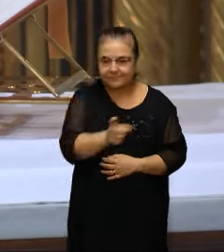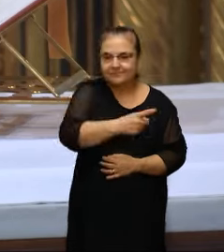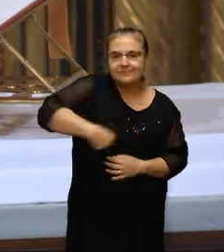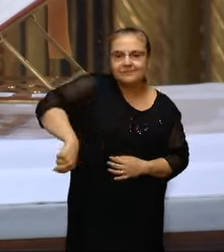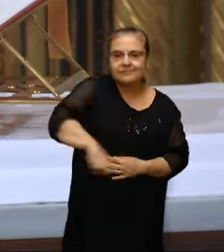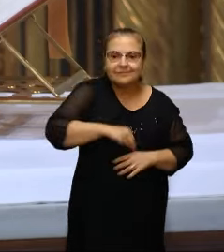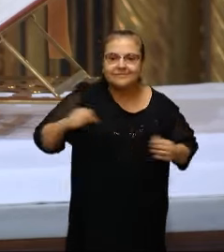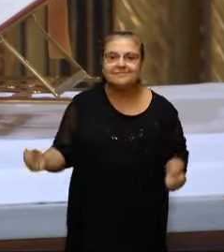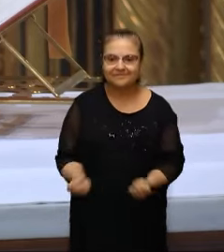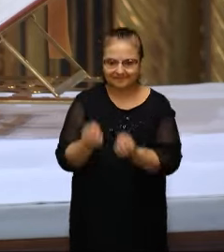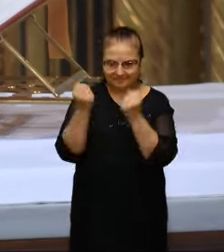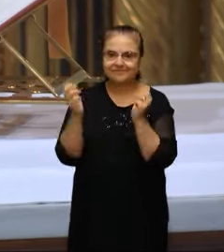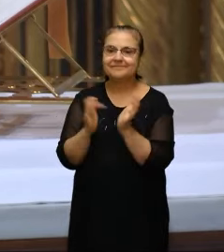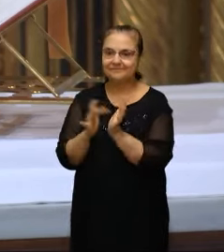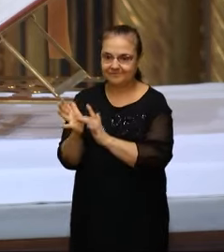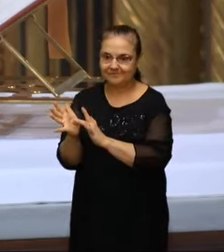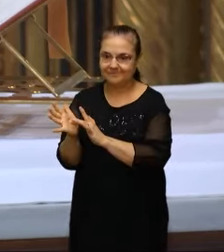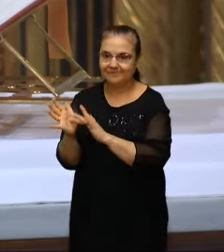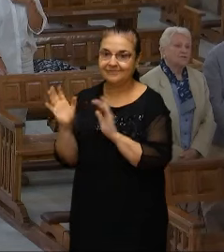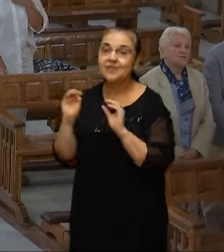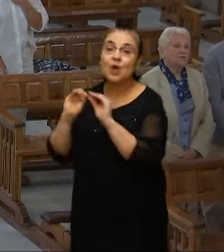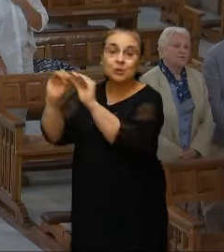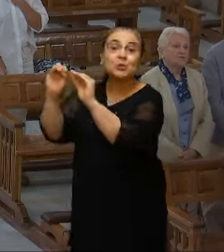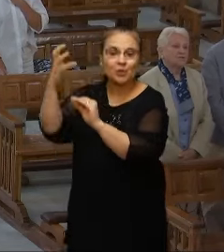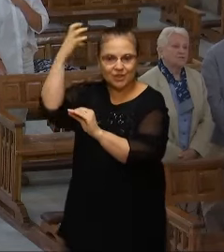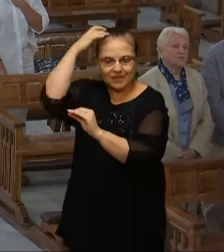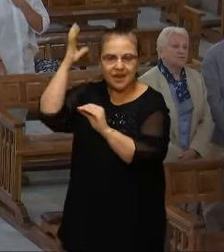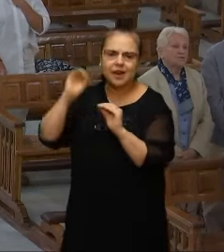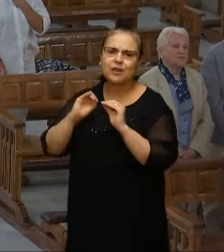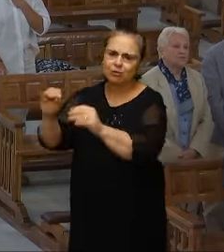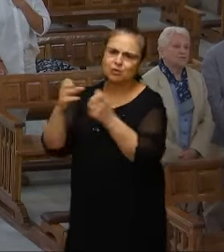gloriosa venida de nuestro Salvador Jesucristo